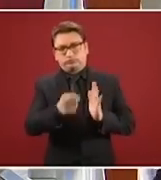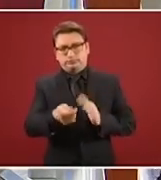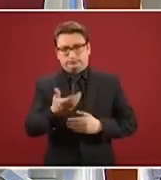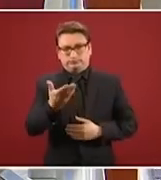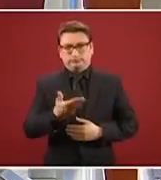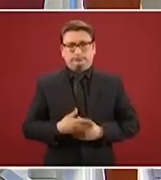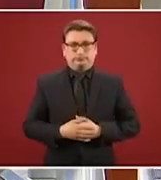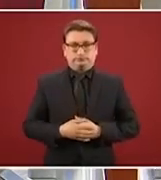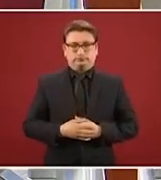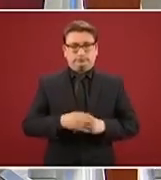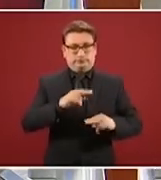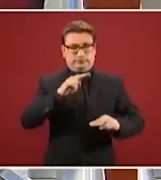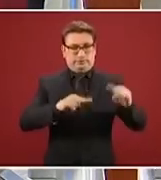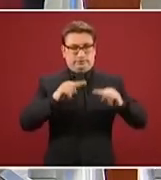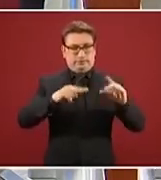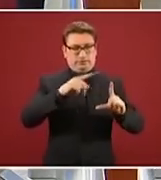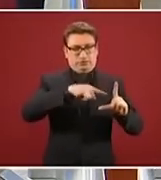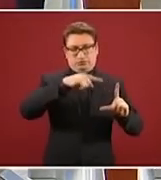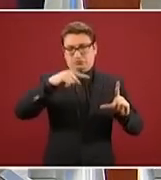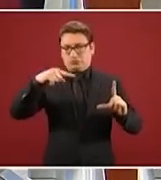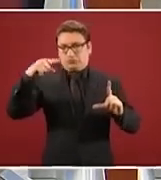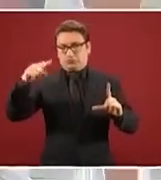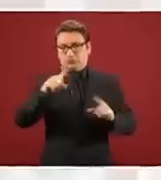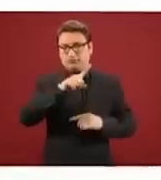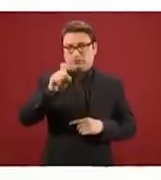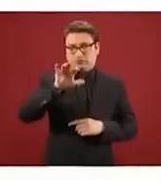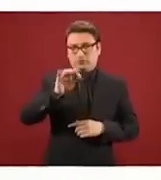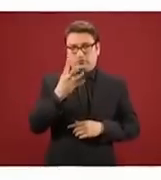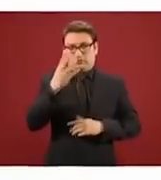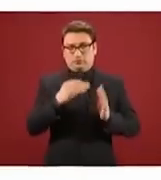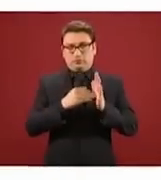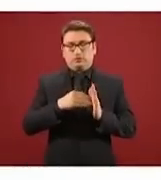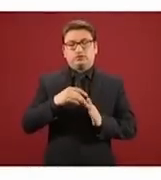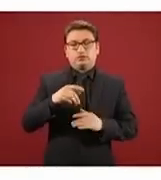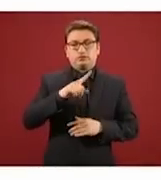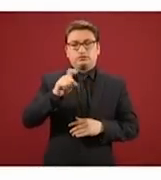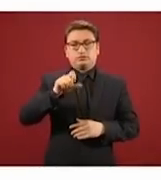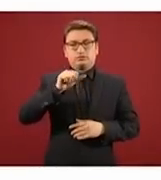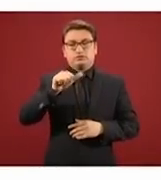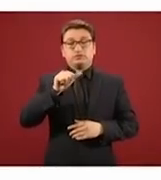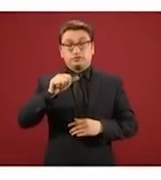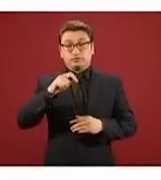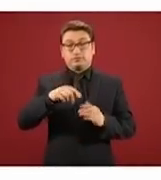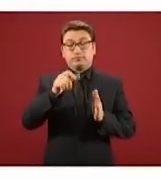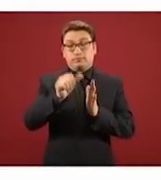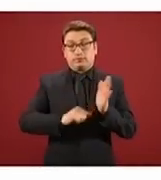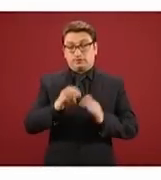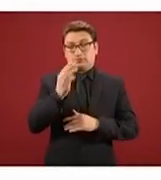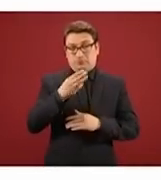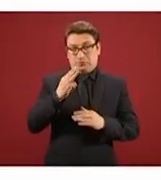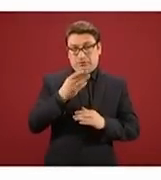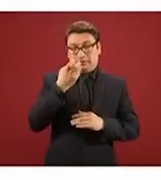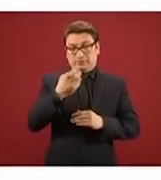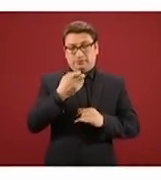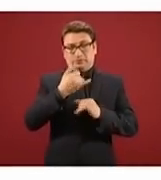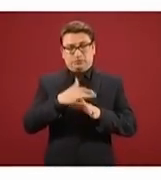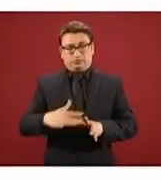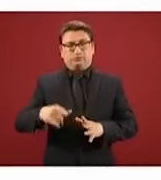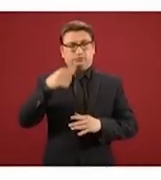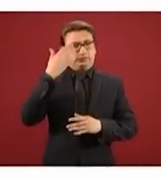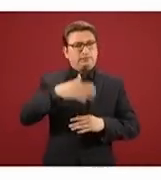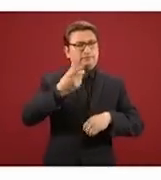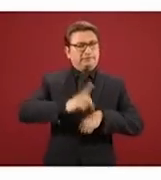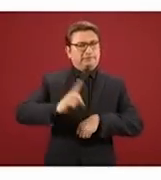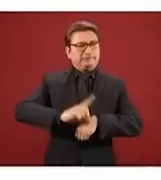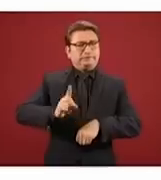en el punto más alto 144 mil 116 alcanzan en vez de mayo es el reporte todos los